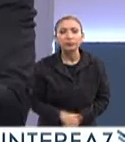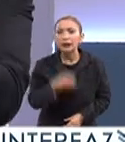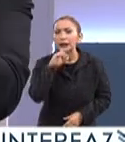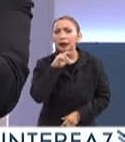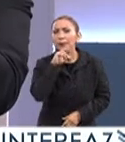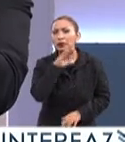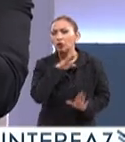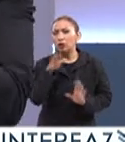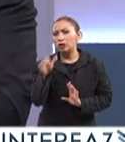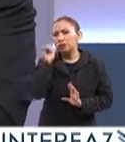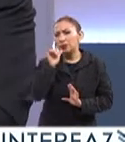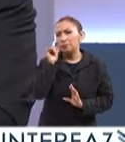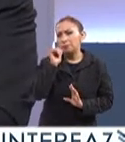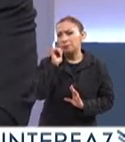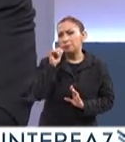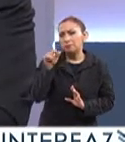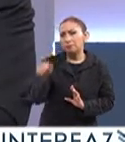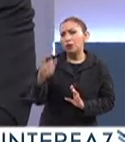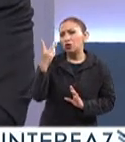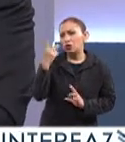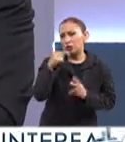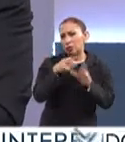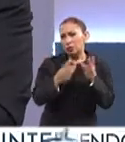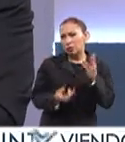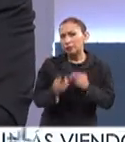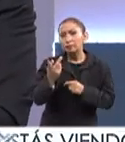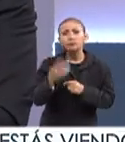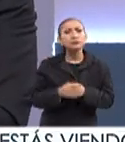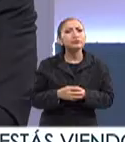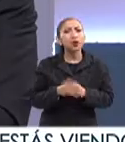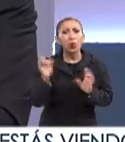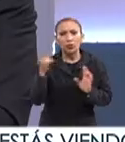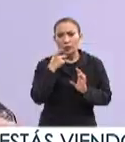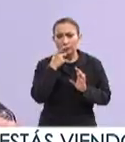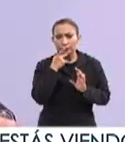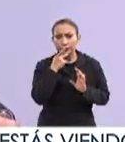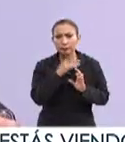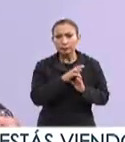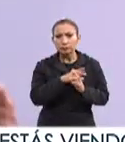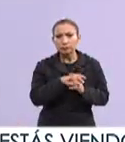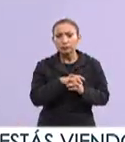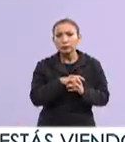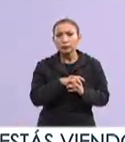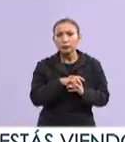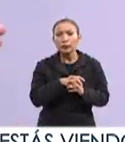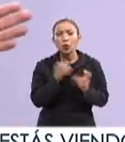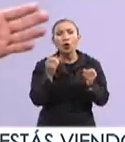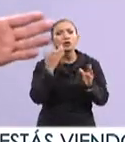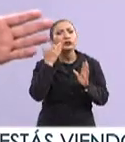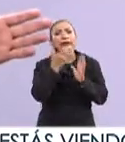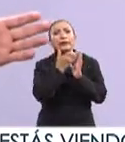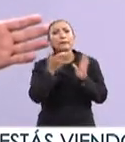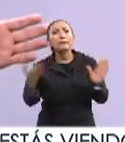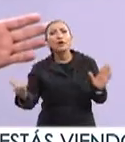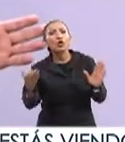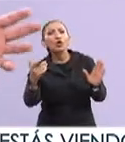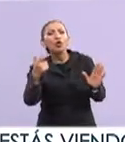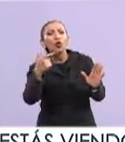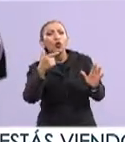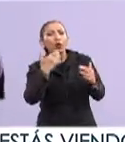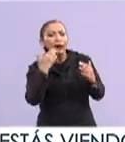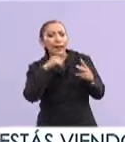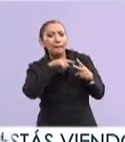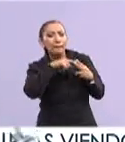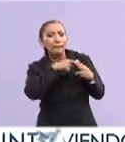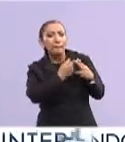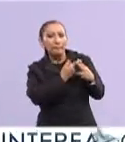Rapidísimo, siempre me gusta hacer estas 2 o 3 preguntas cuando hablamos en este sentido. ¿Cuánto tiempo dura, digamos,